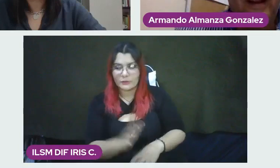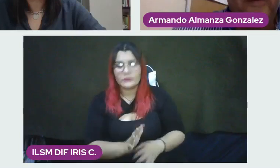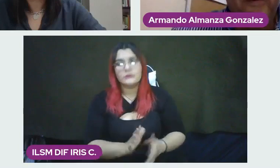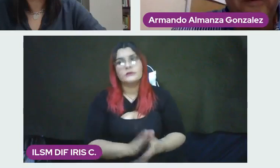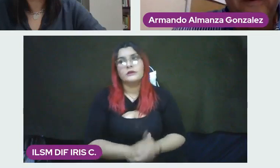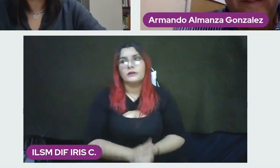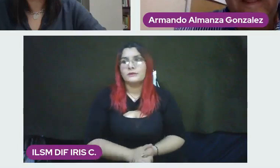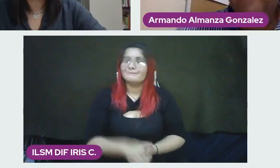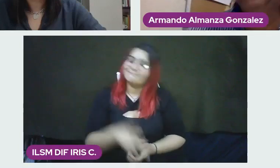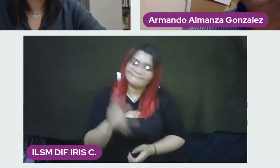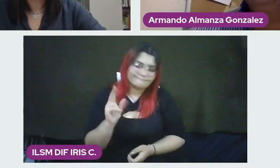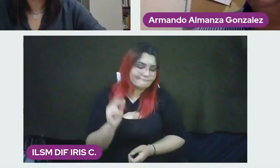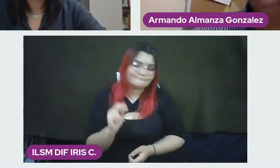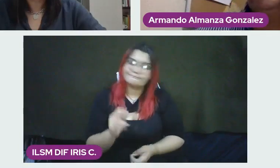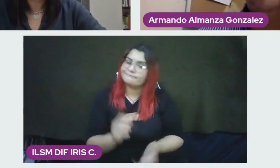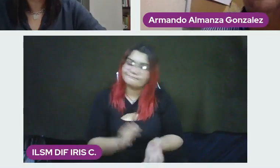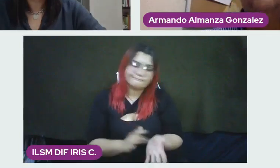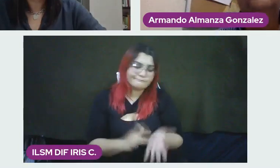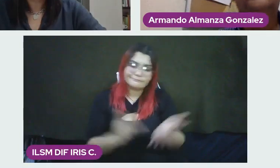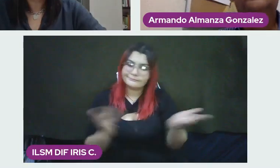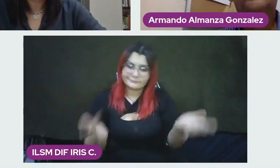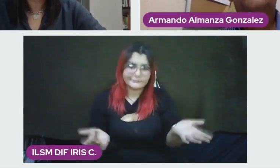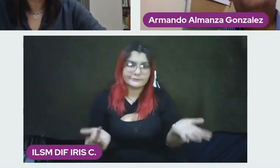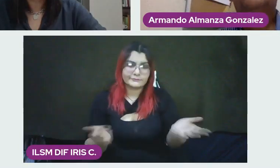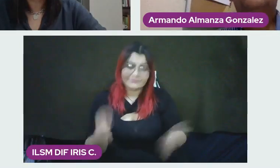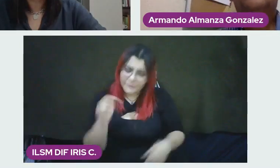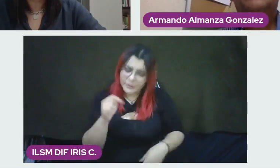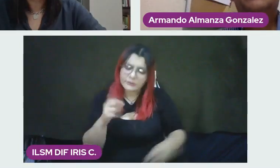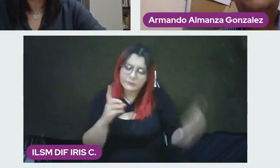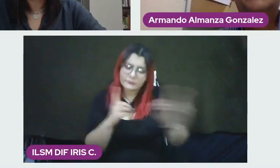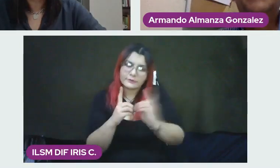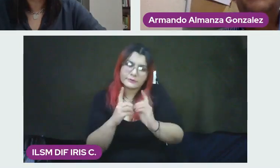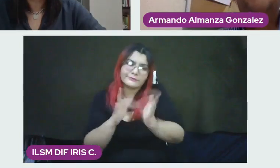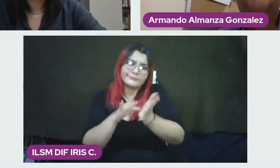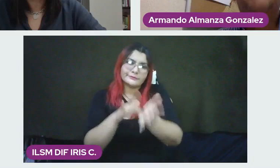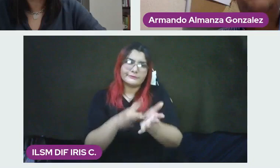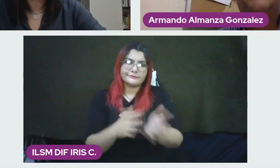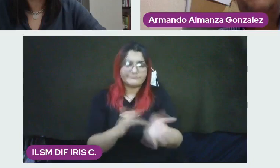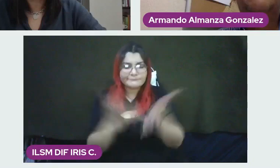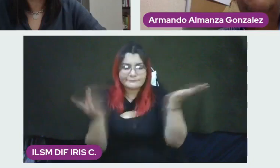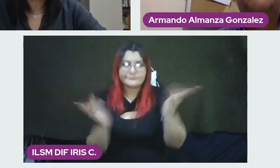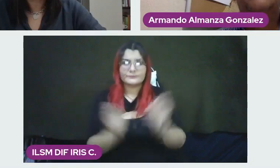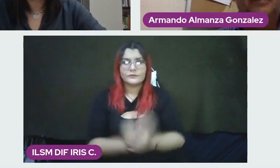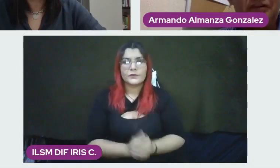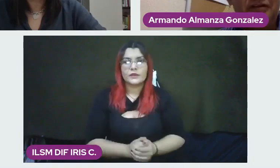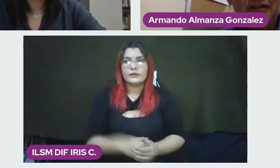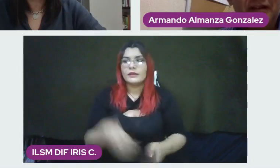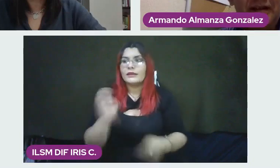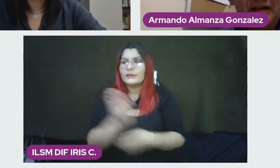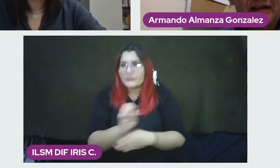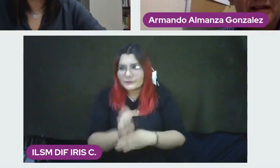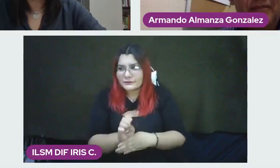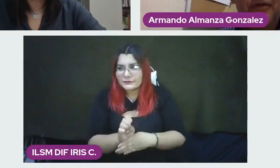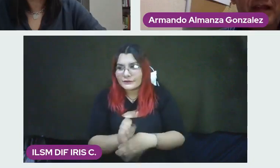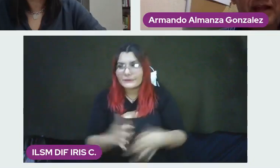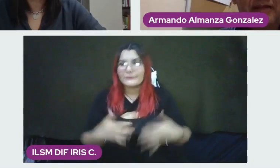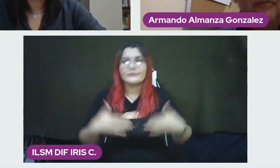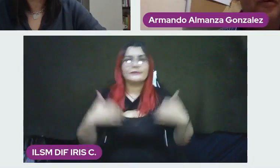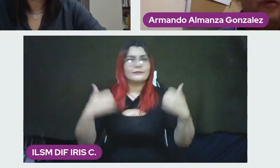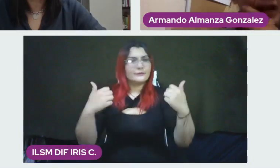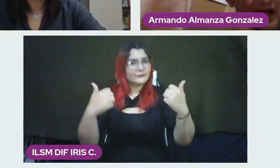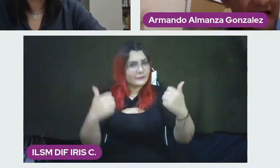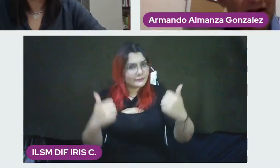hecho el reclamo, ¿no? Pero también tiene que ver mucho con esa situación de